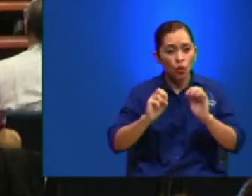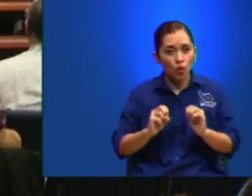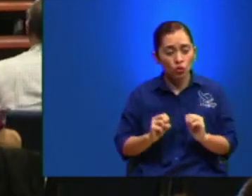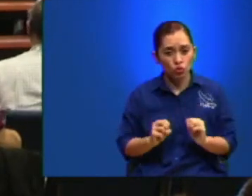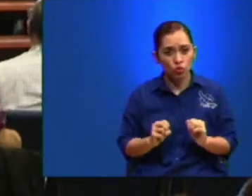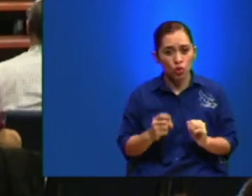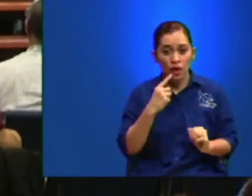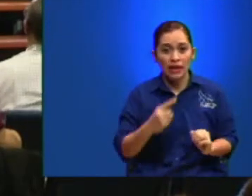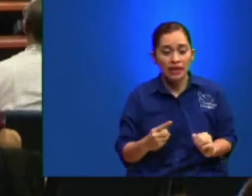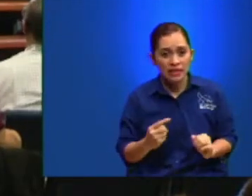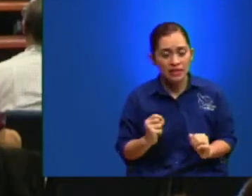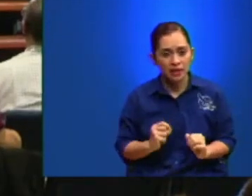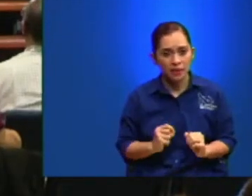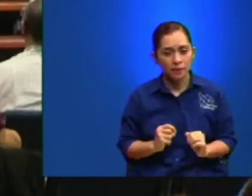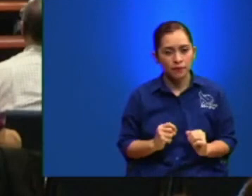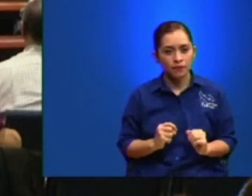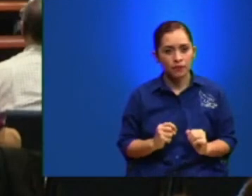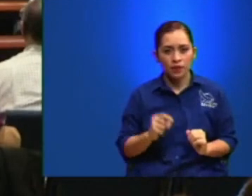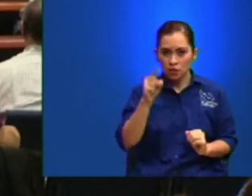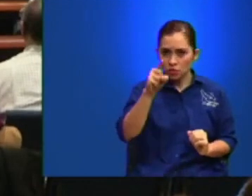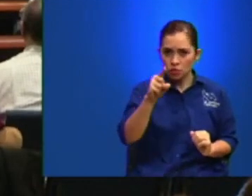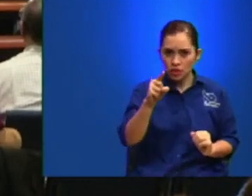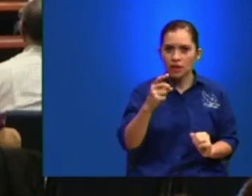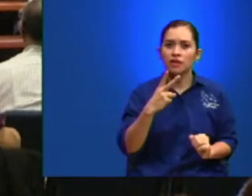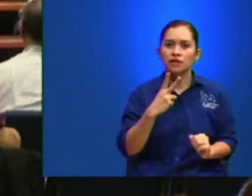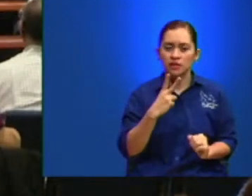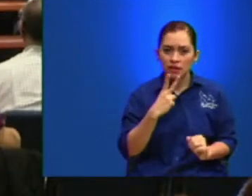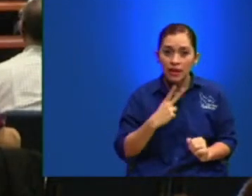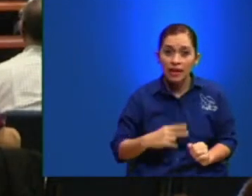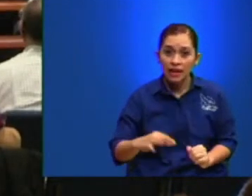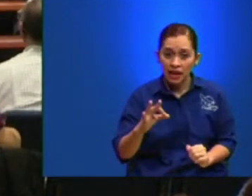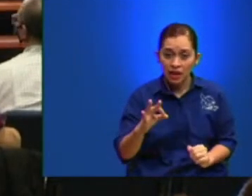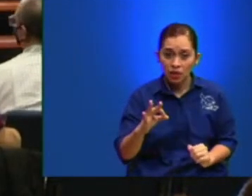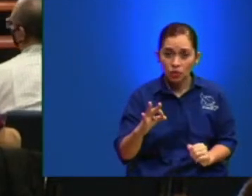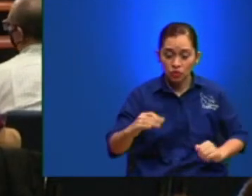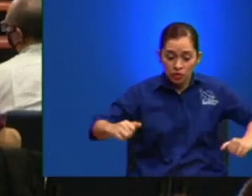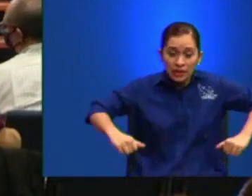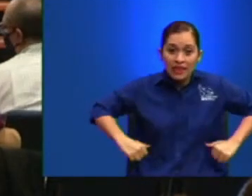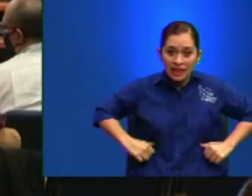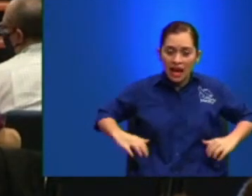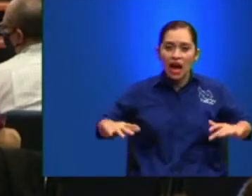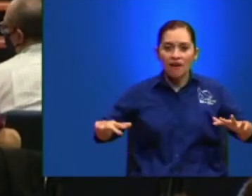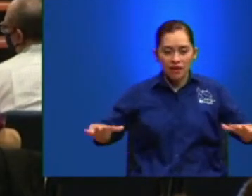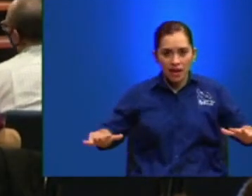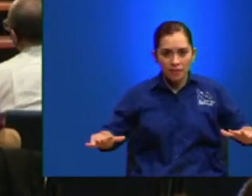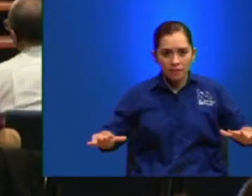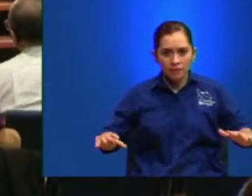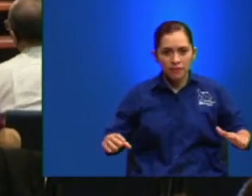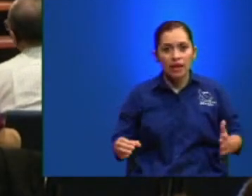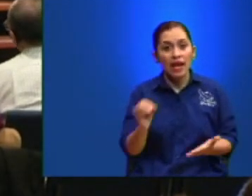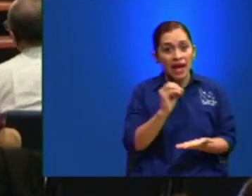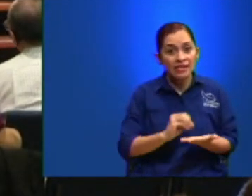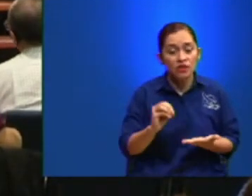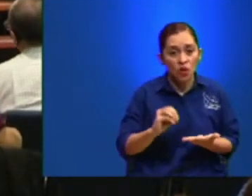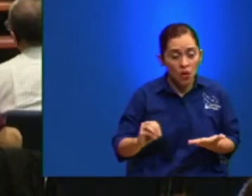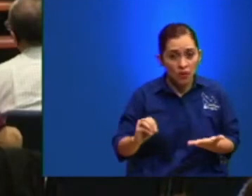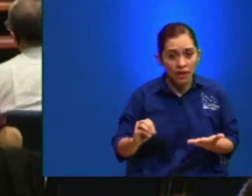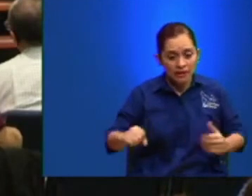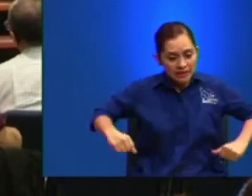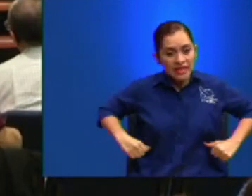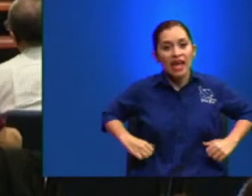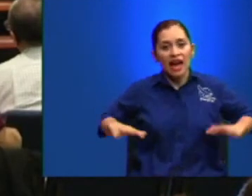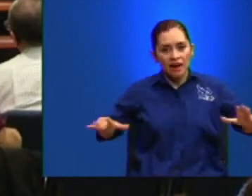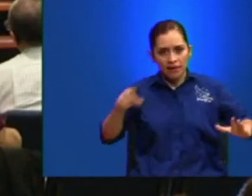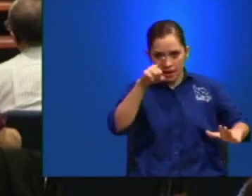parece que es que dice si sois hijos de abraham si fuerais hijos de abraham las obras de abraham arias